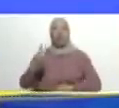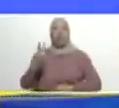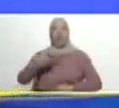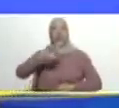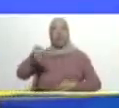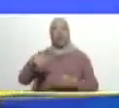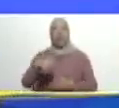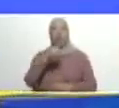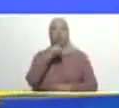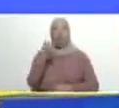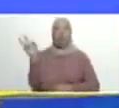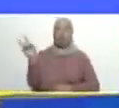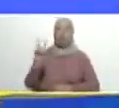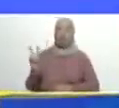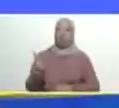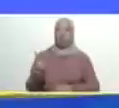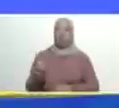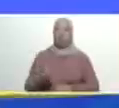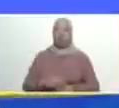globo.